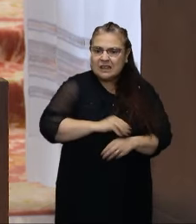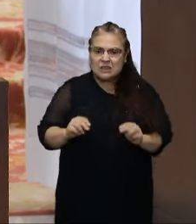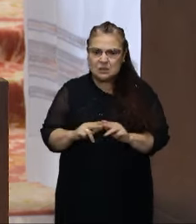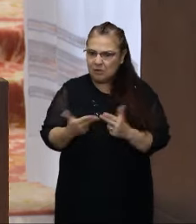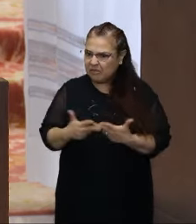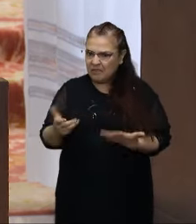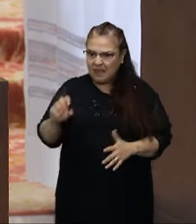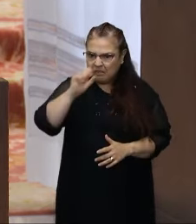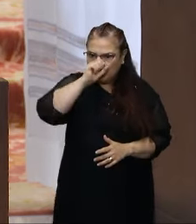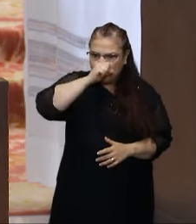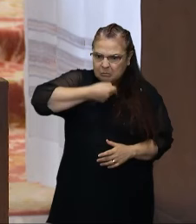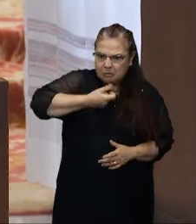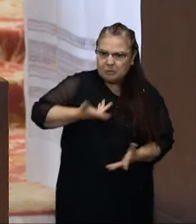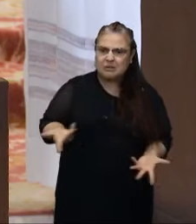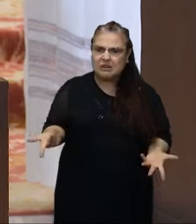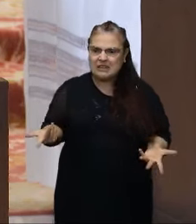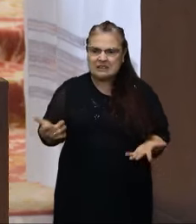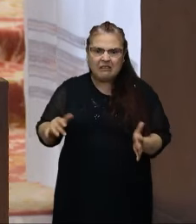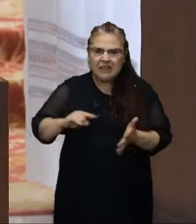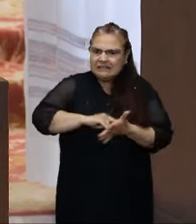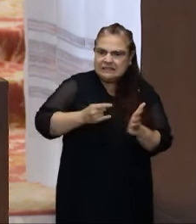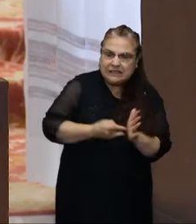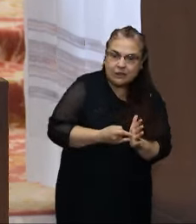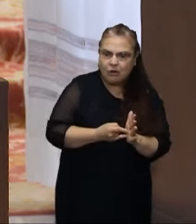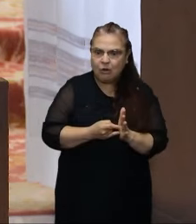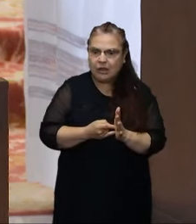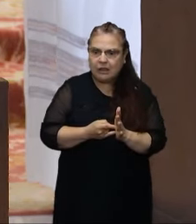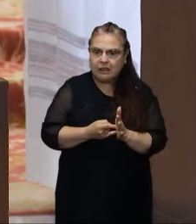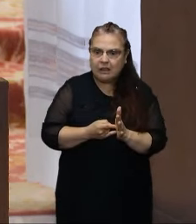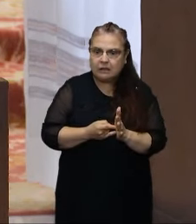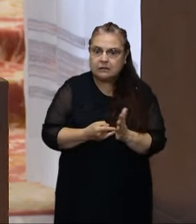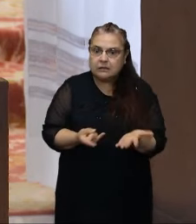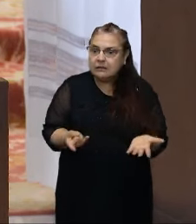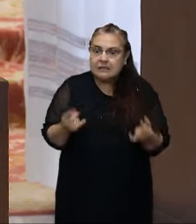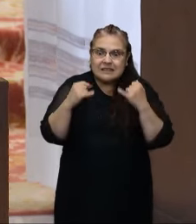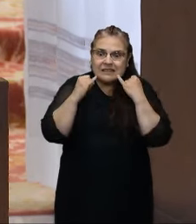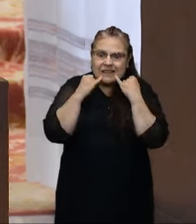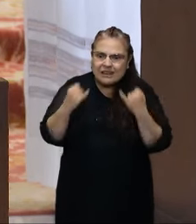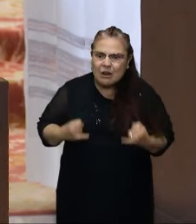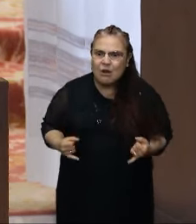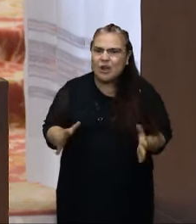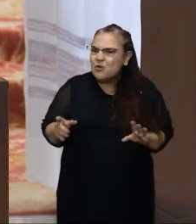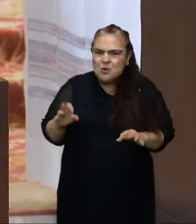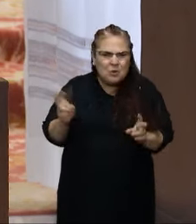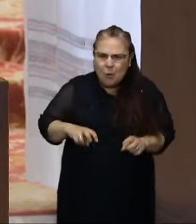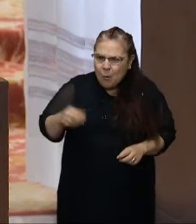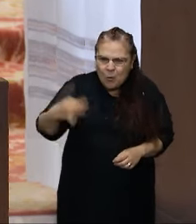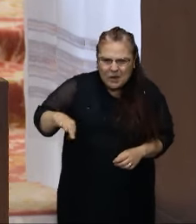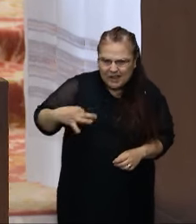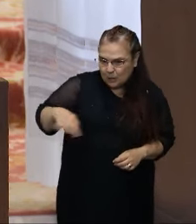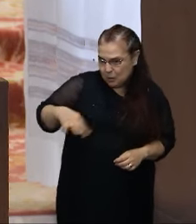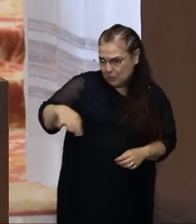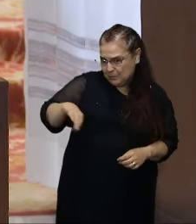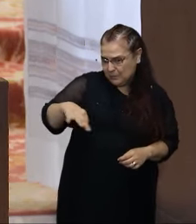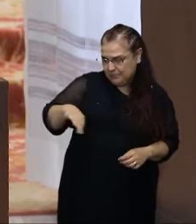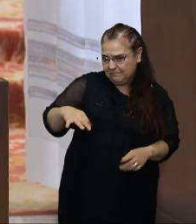de tecnología. Es lo único que interesa, lo único. Hay